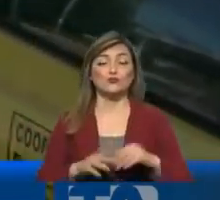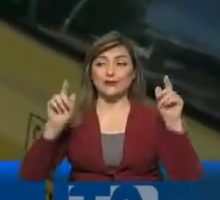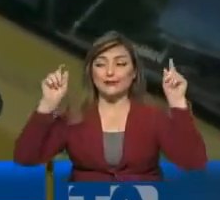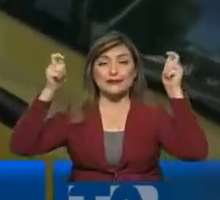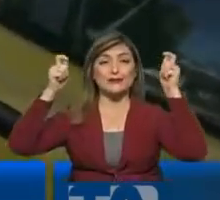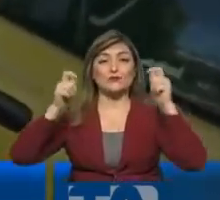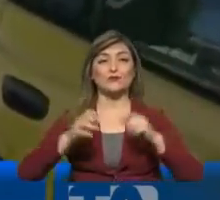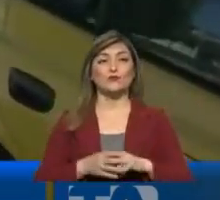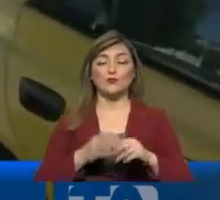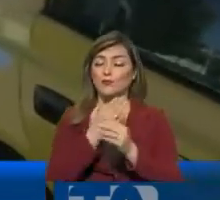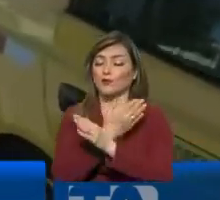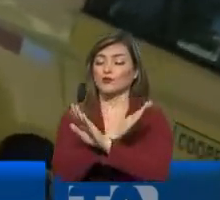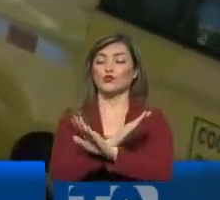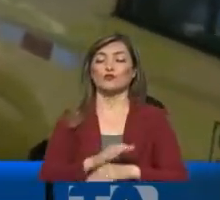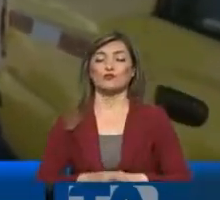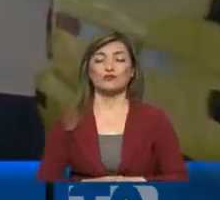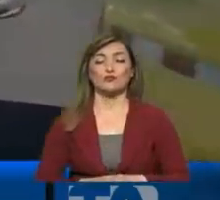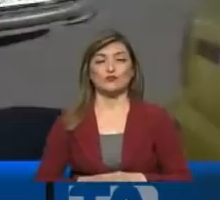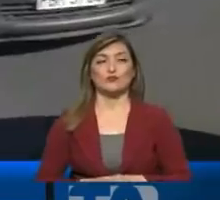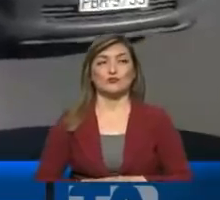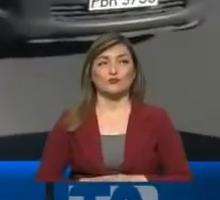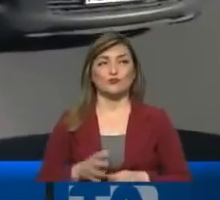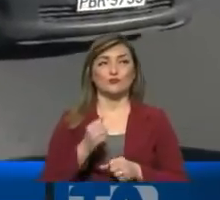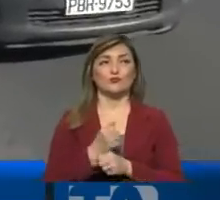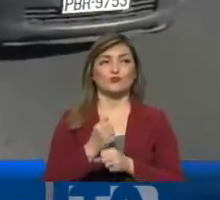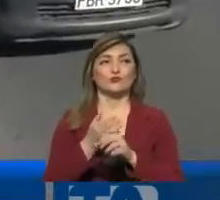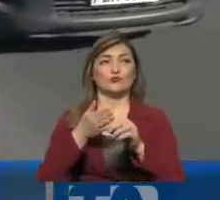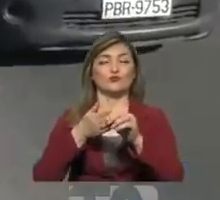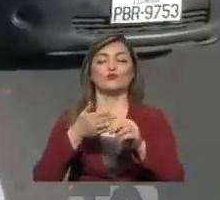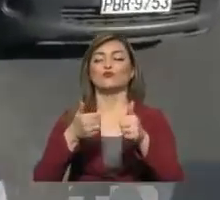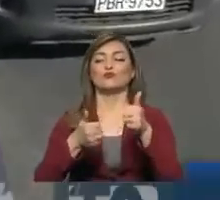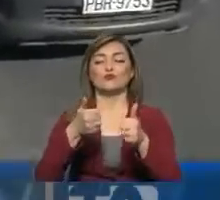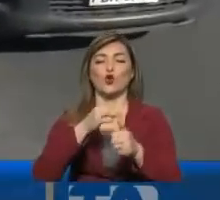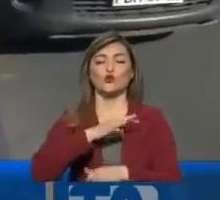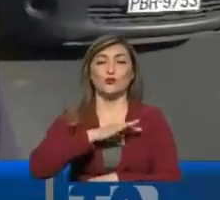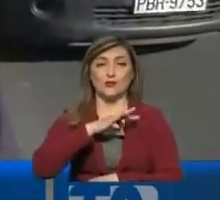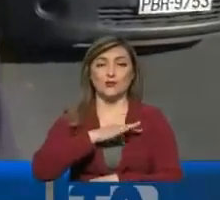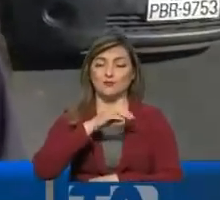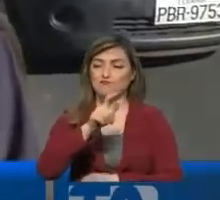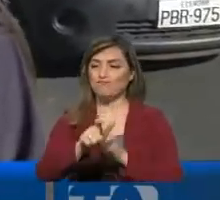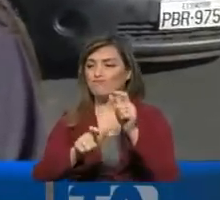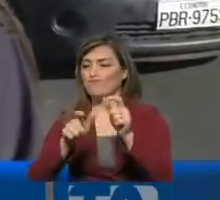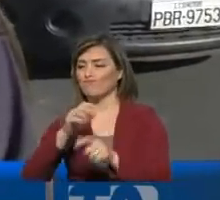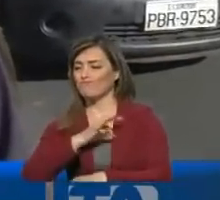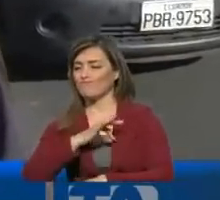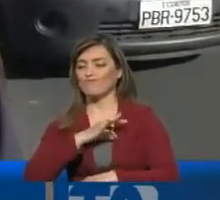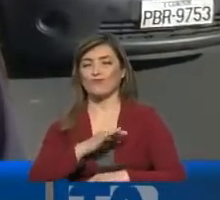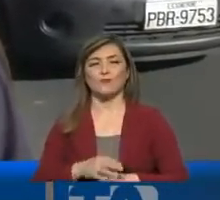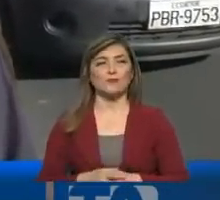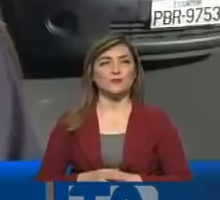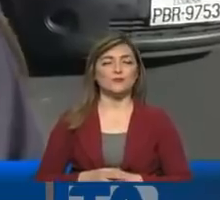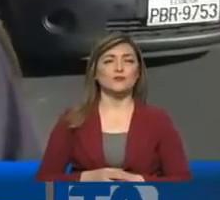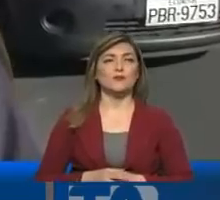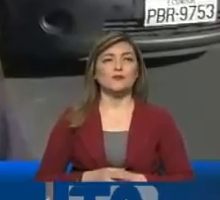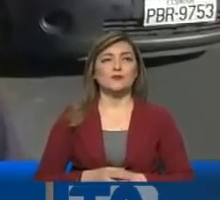campaña preventiva que la estamos realizando con el objetivo de crear conciencia en la ciudadanía. Lo principal es